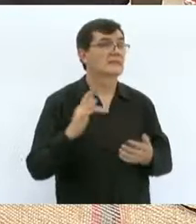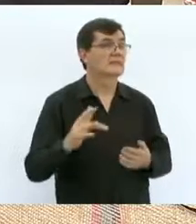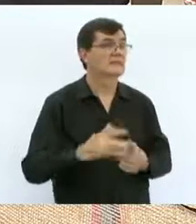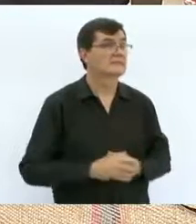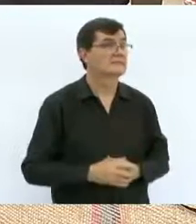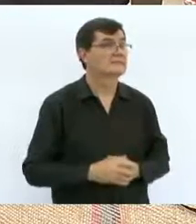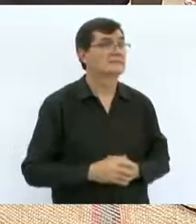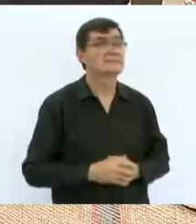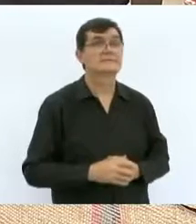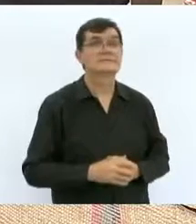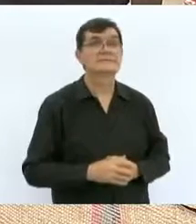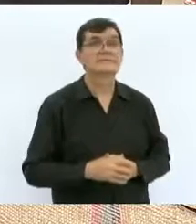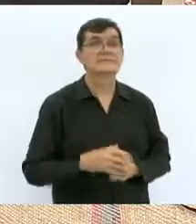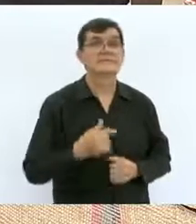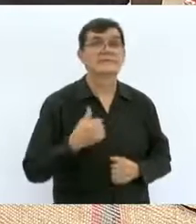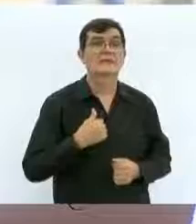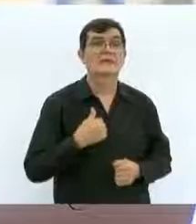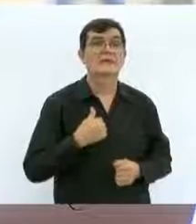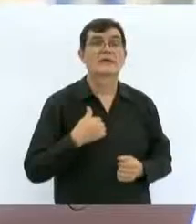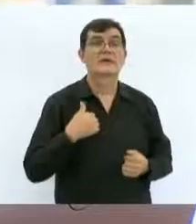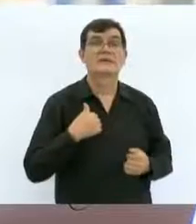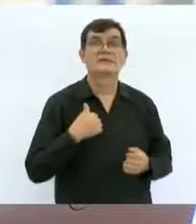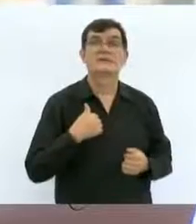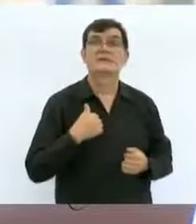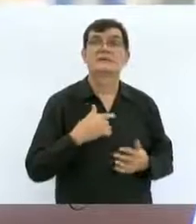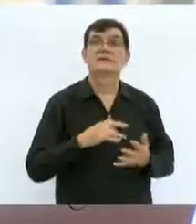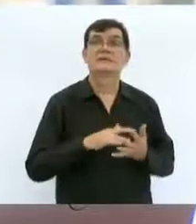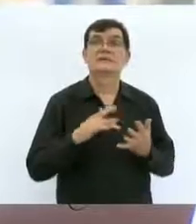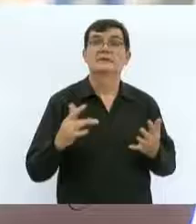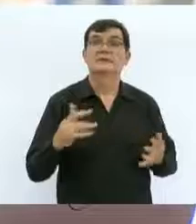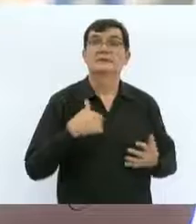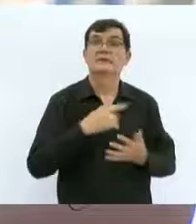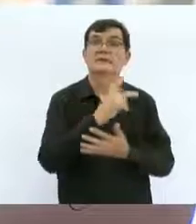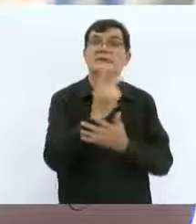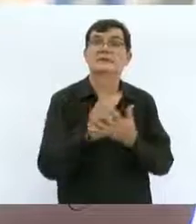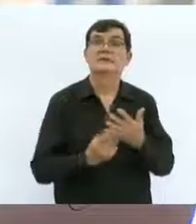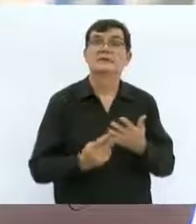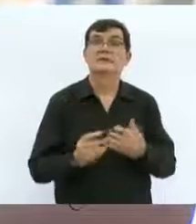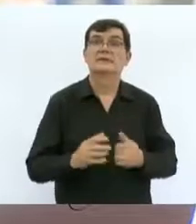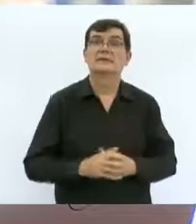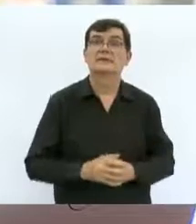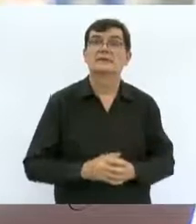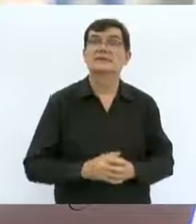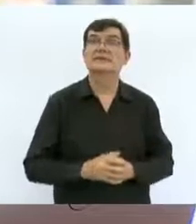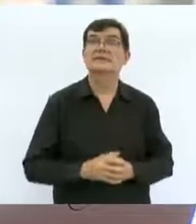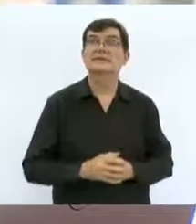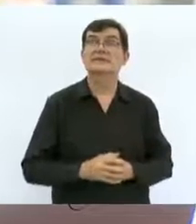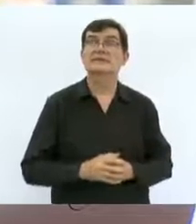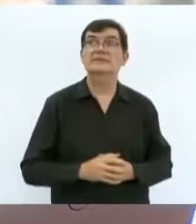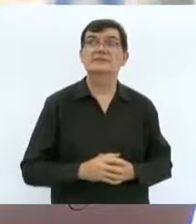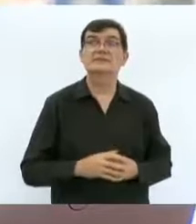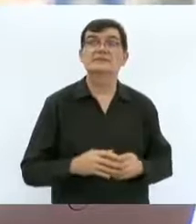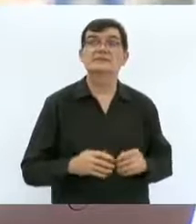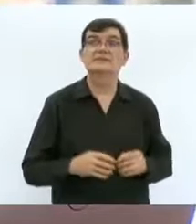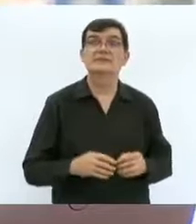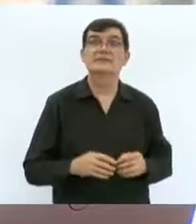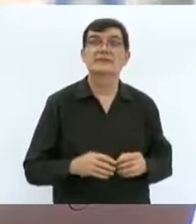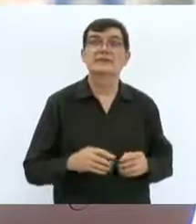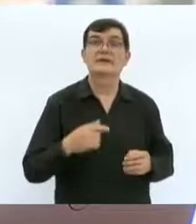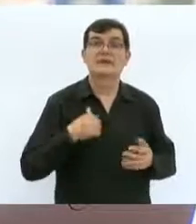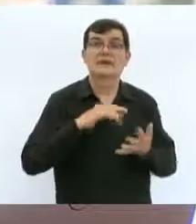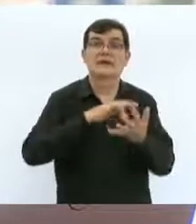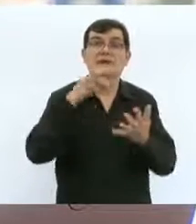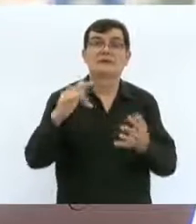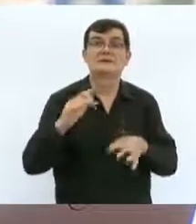es un honor haber estado en este programa de pavimentación de cabeceras municipales en la montaña muchas